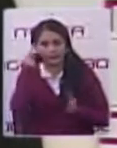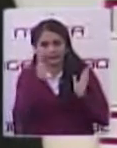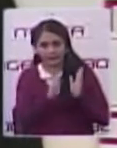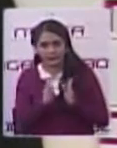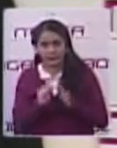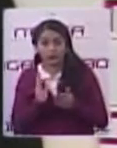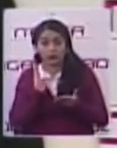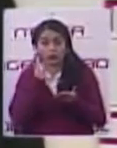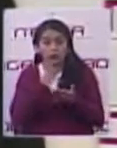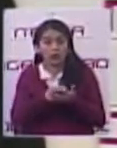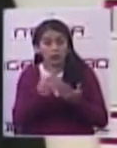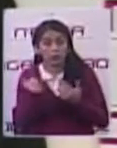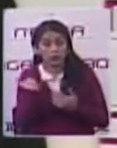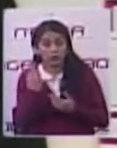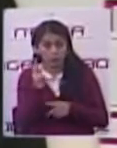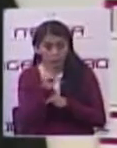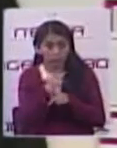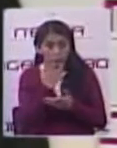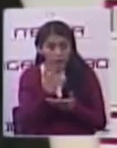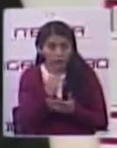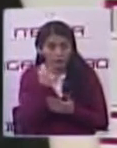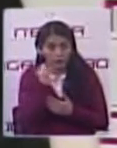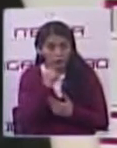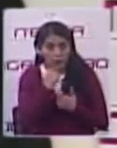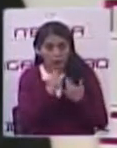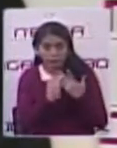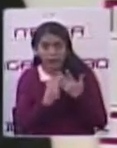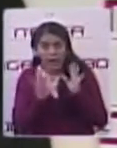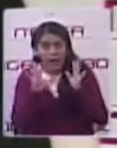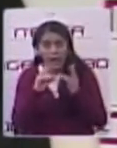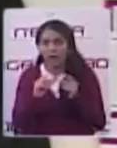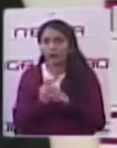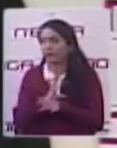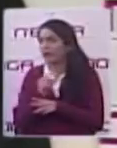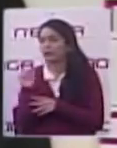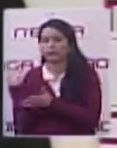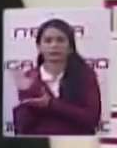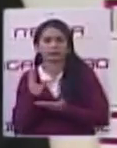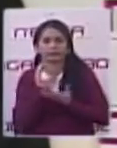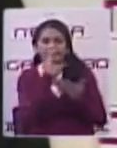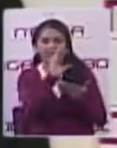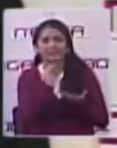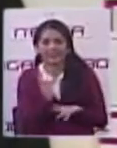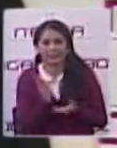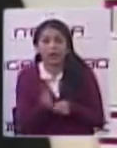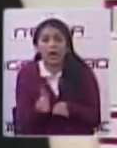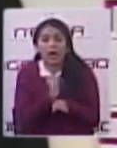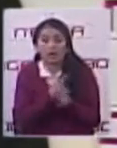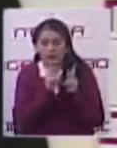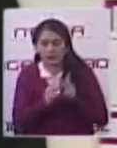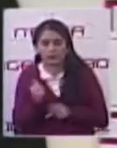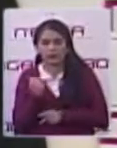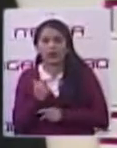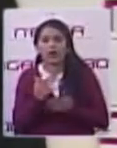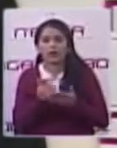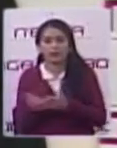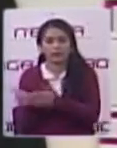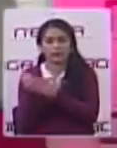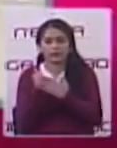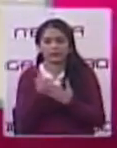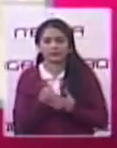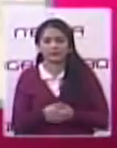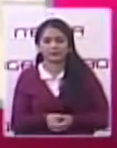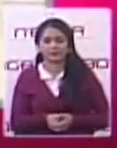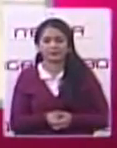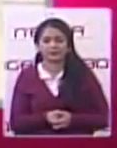listos, estén preparados para eso. Y hemos ayudado ya a muchas compañías a posicionar sus productos en los Estados Unidos de esa forma. ¿Y